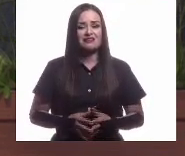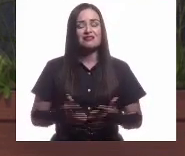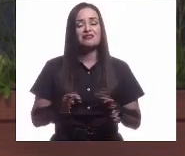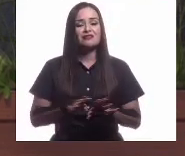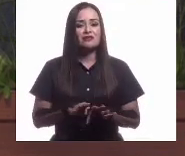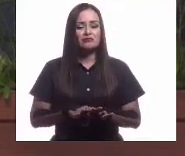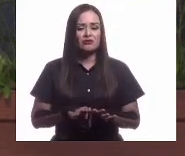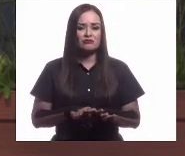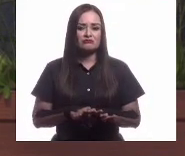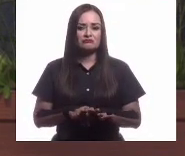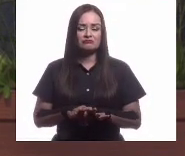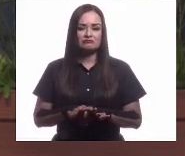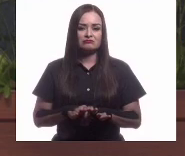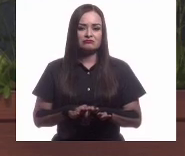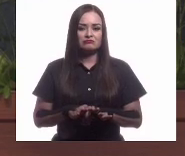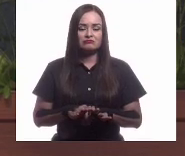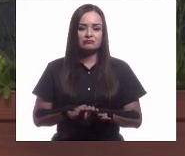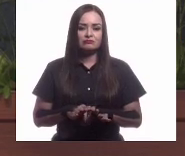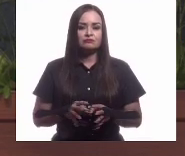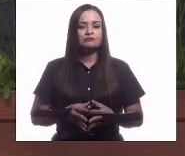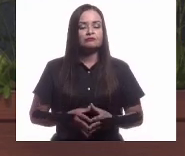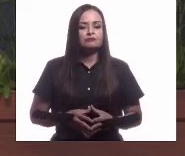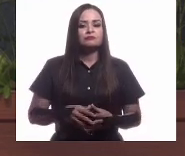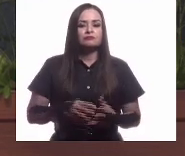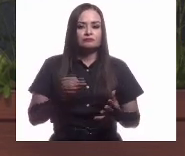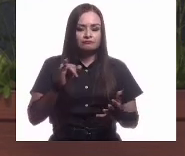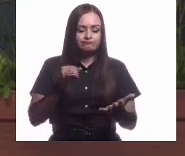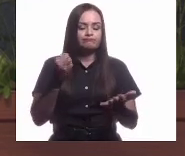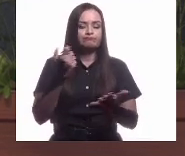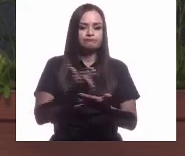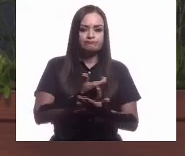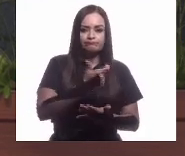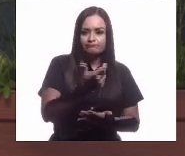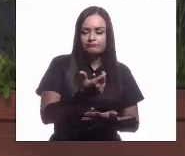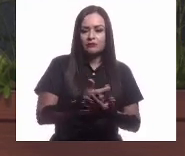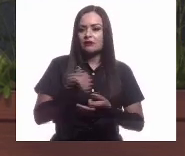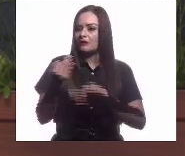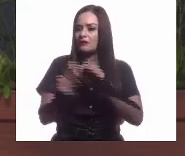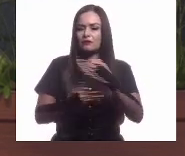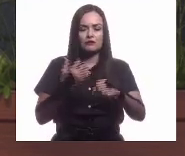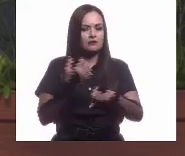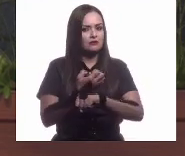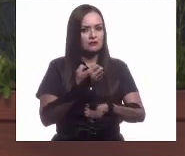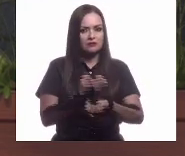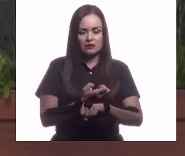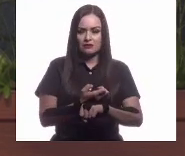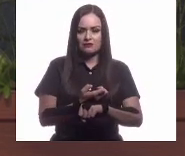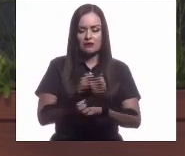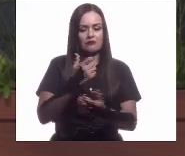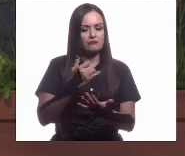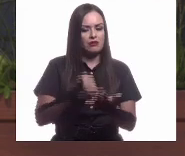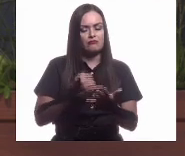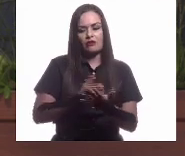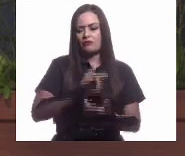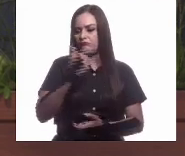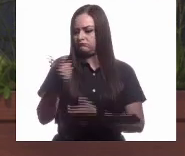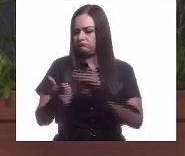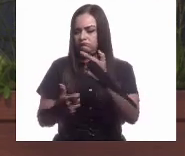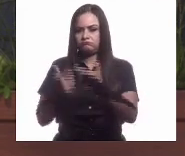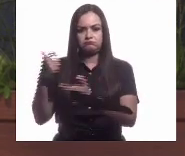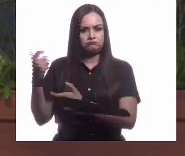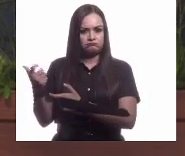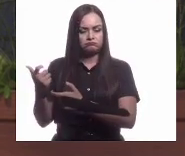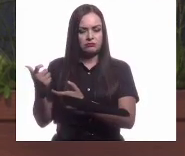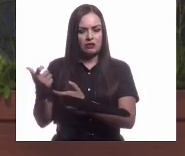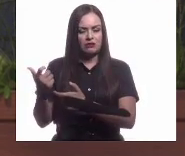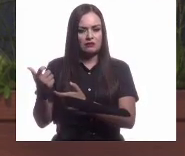presupuestales, sin contar participaciones y aportaciones que nos tocan a todos los estados por fórmula dentro del Pacto Federal y de manera